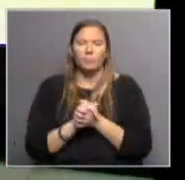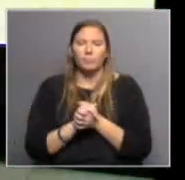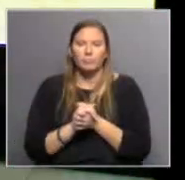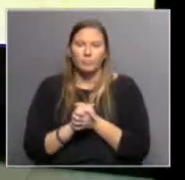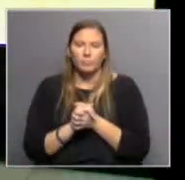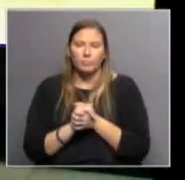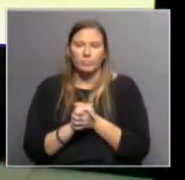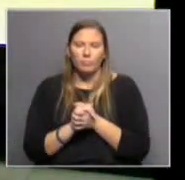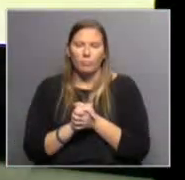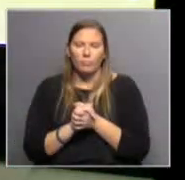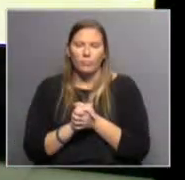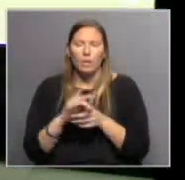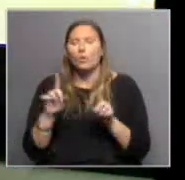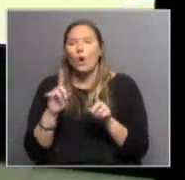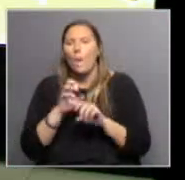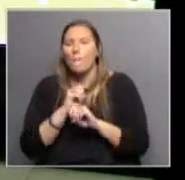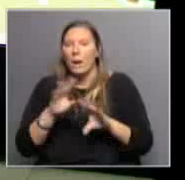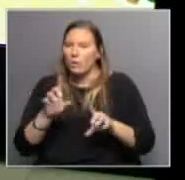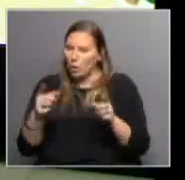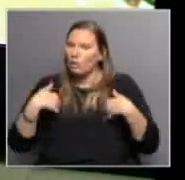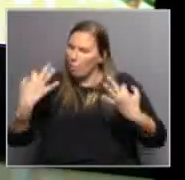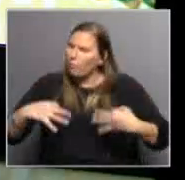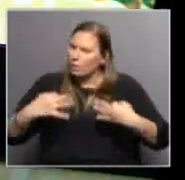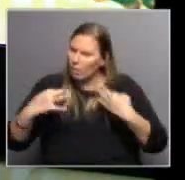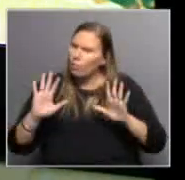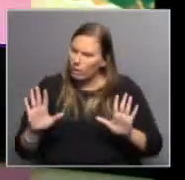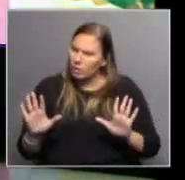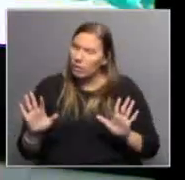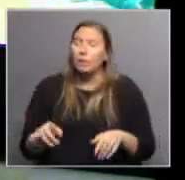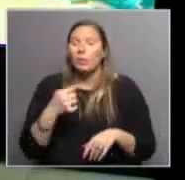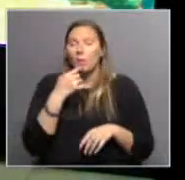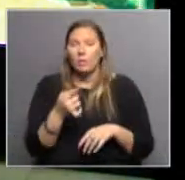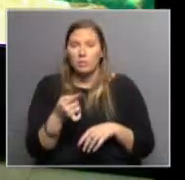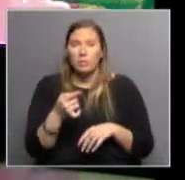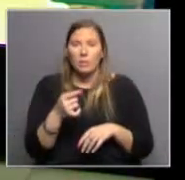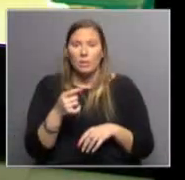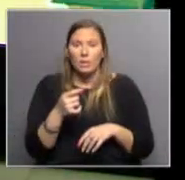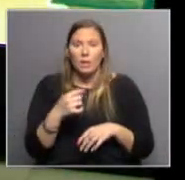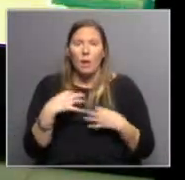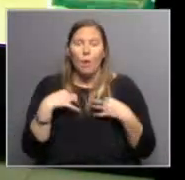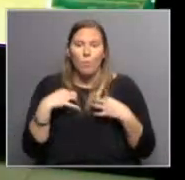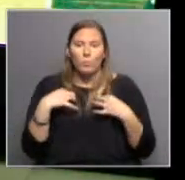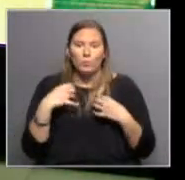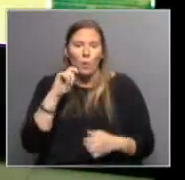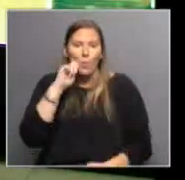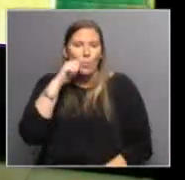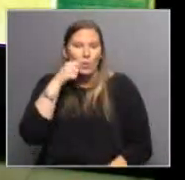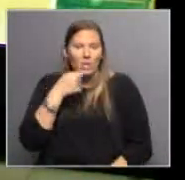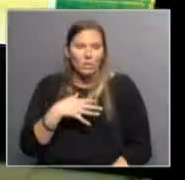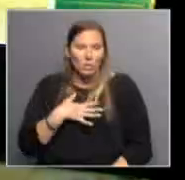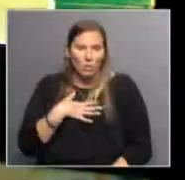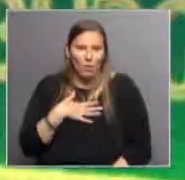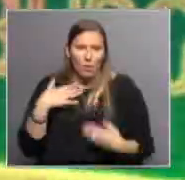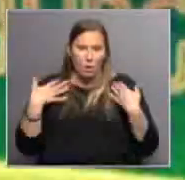sí. No nos tiene mal. Estamos bien. Te iba a decir que tenés un busito muy lindo, me encantó el busito que